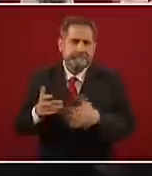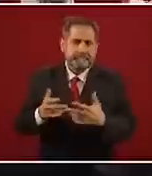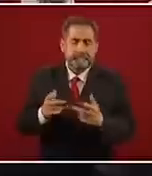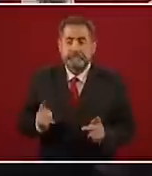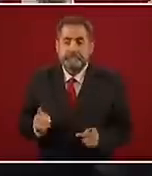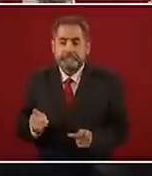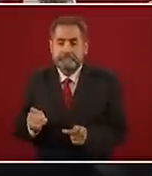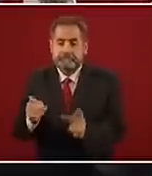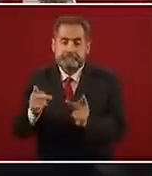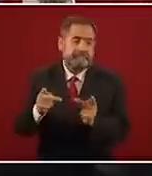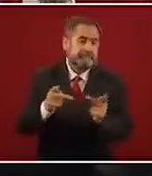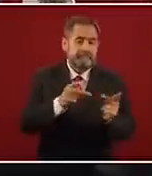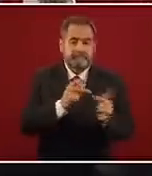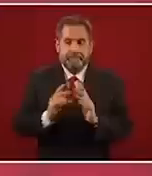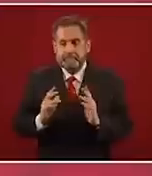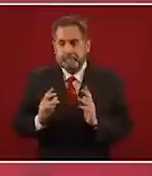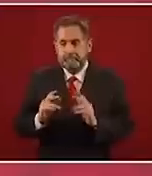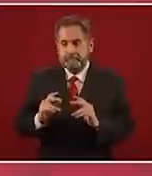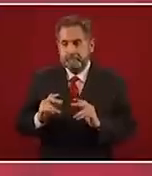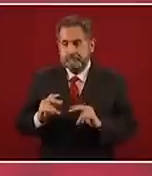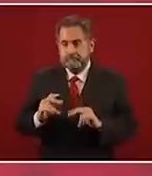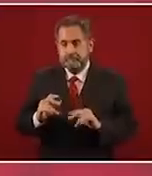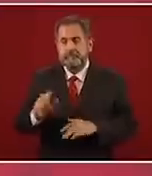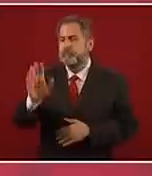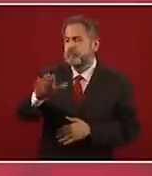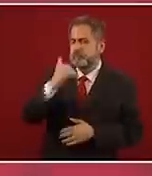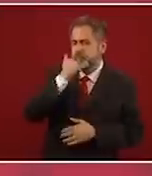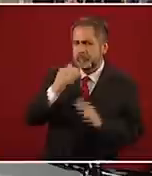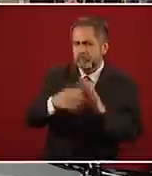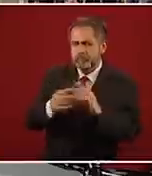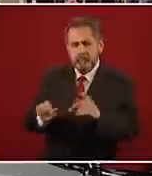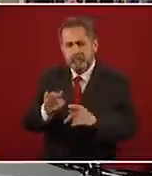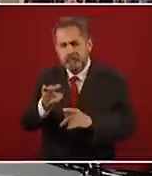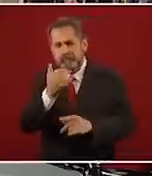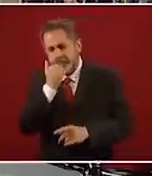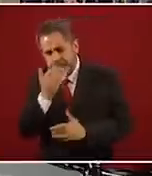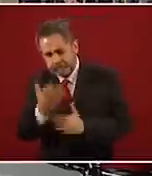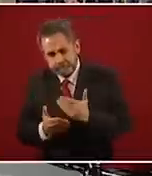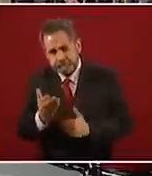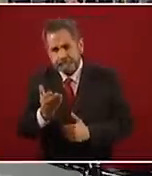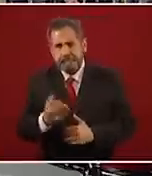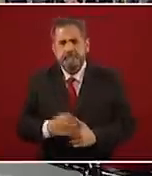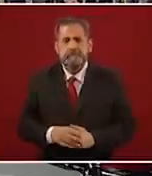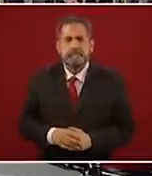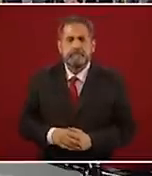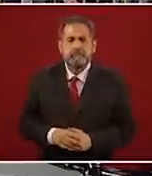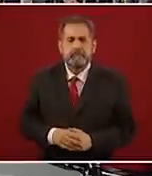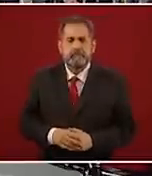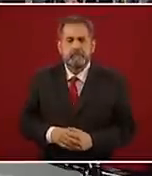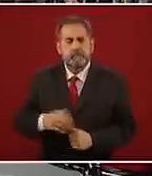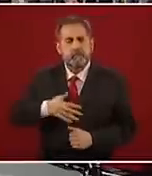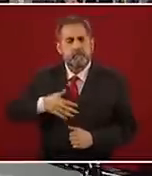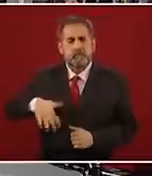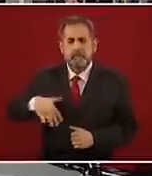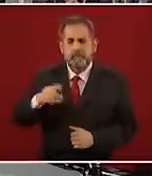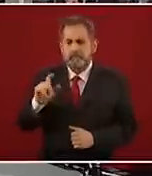vender los boletos. Una pequeña precisión, señor presidente. A ver, ahora sí ya. Yo le decía el